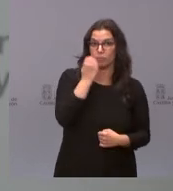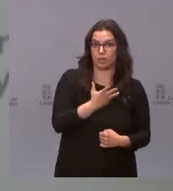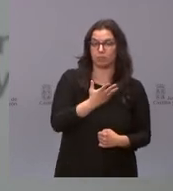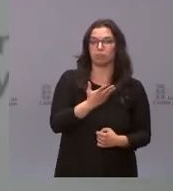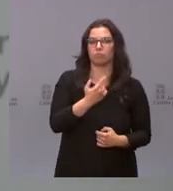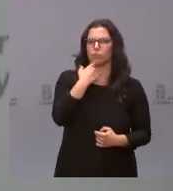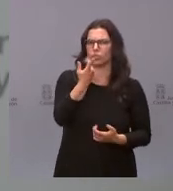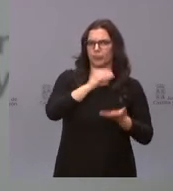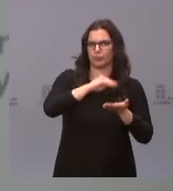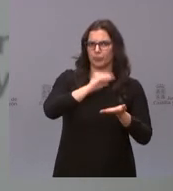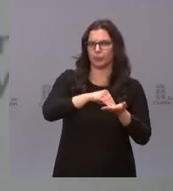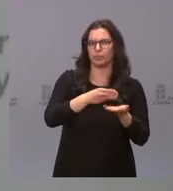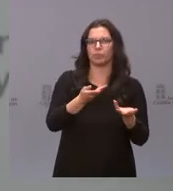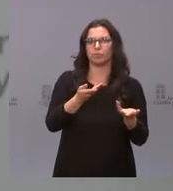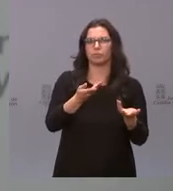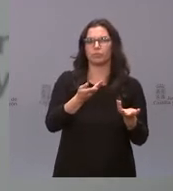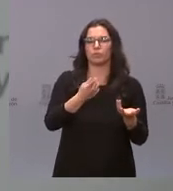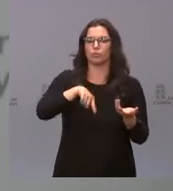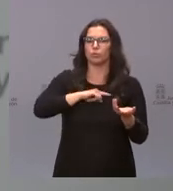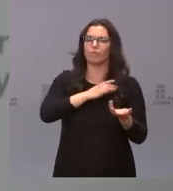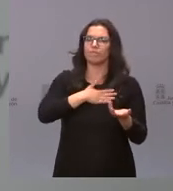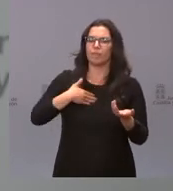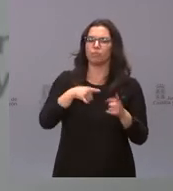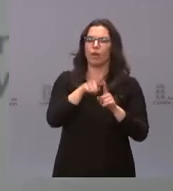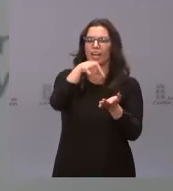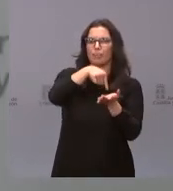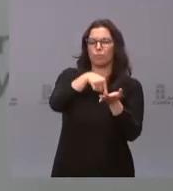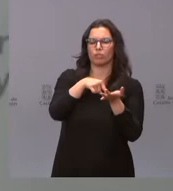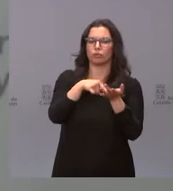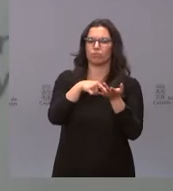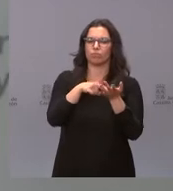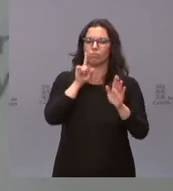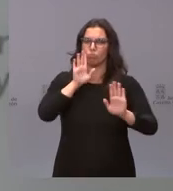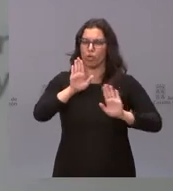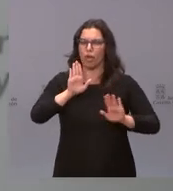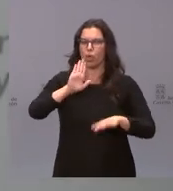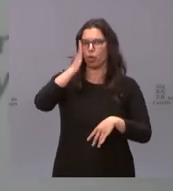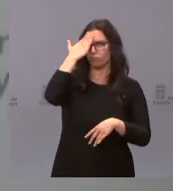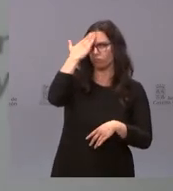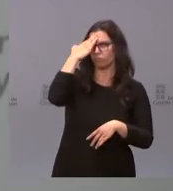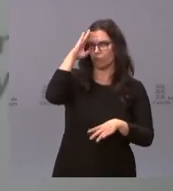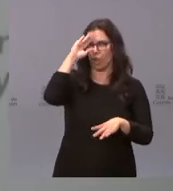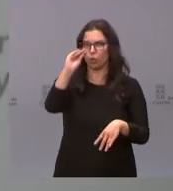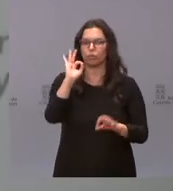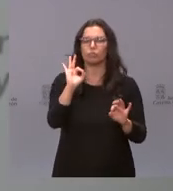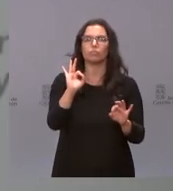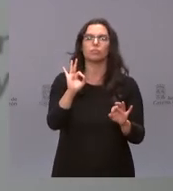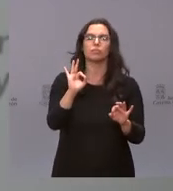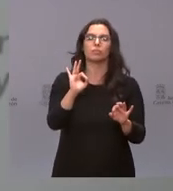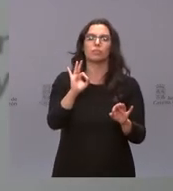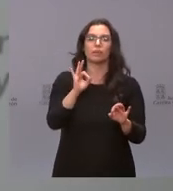tantas ocasiones por una fiscalidad moderada e inteligente tendiente a la bajada de